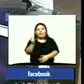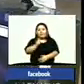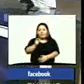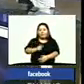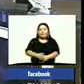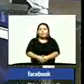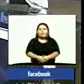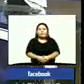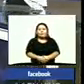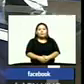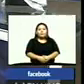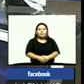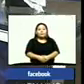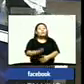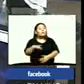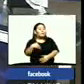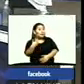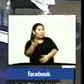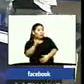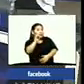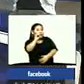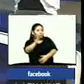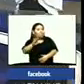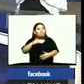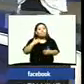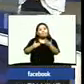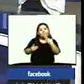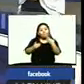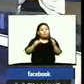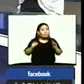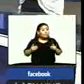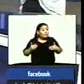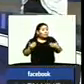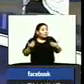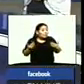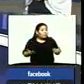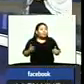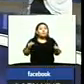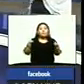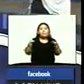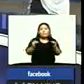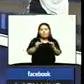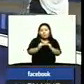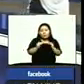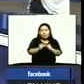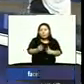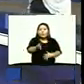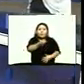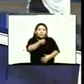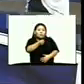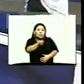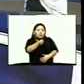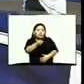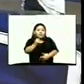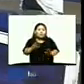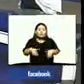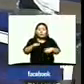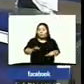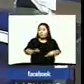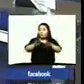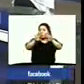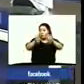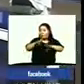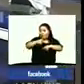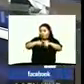Pues lo vamos a estar comentando más adelante y pues tenemos también muy buena información hasta las 9.30 de la noche.